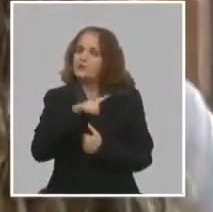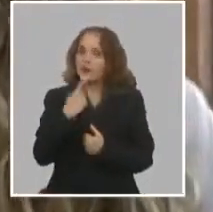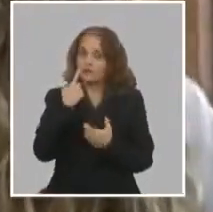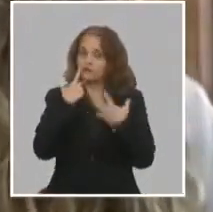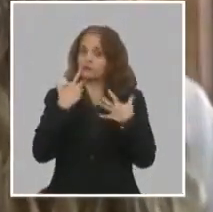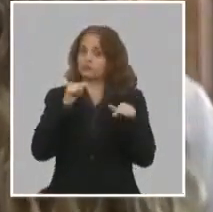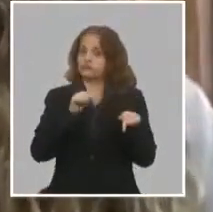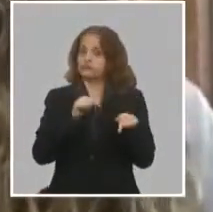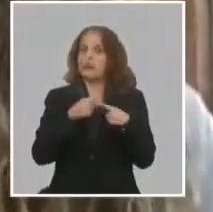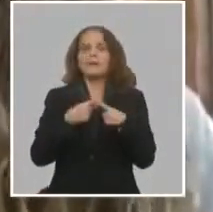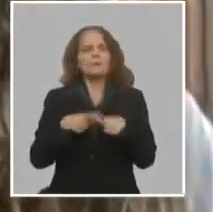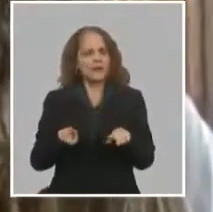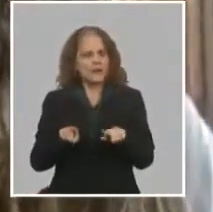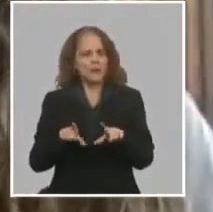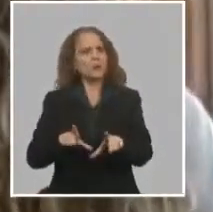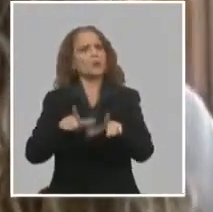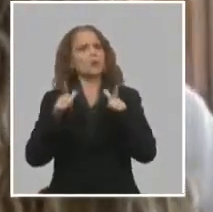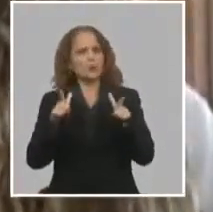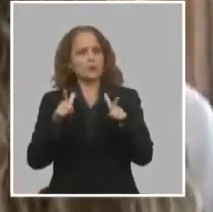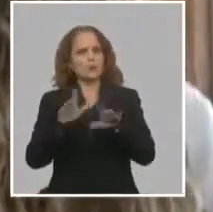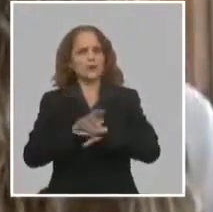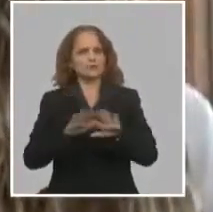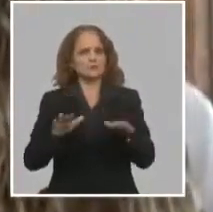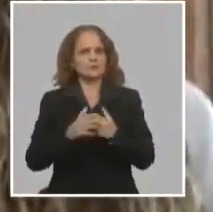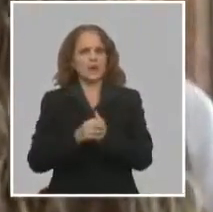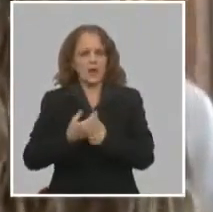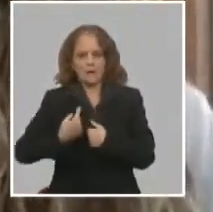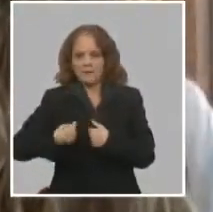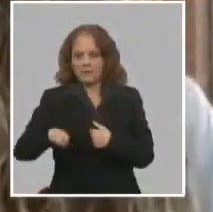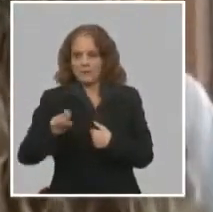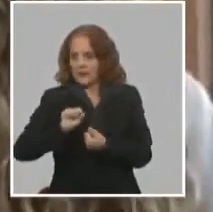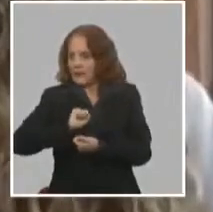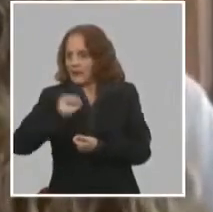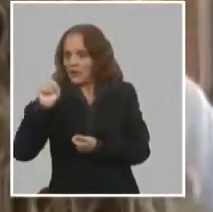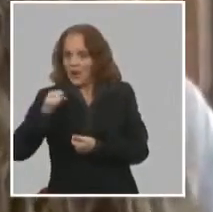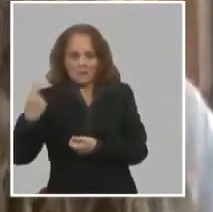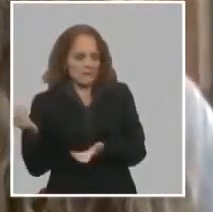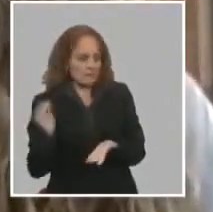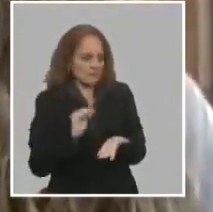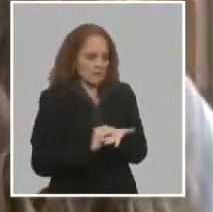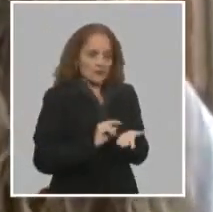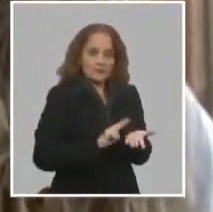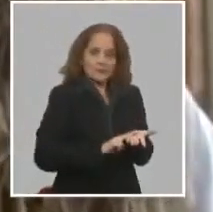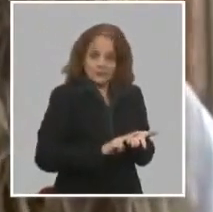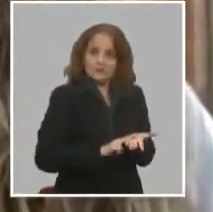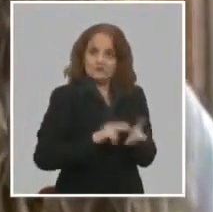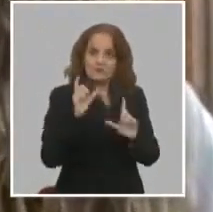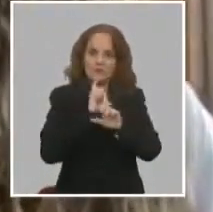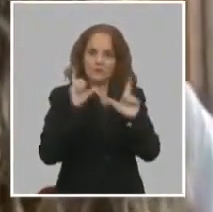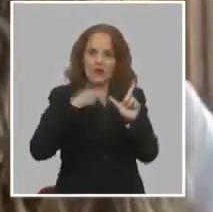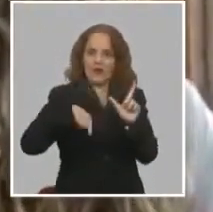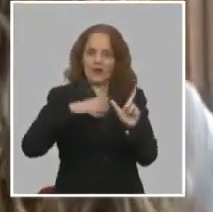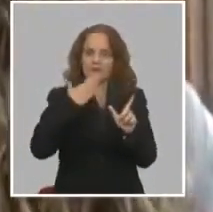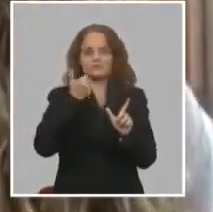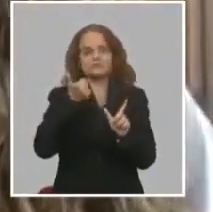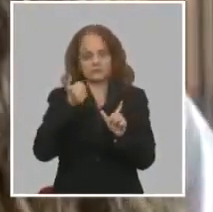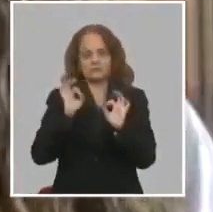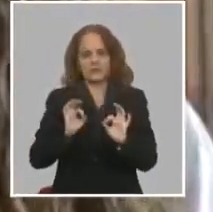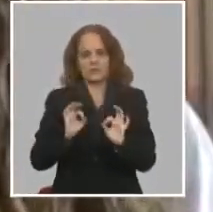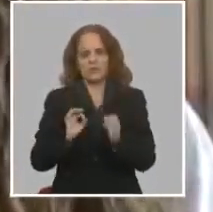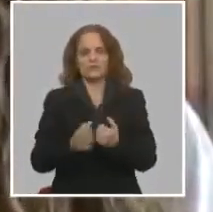los más grandes que hemos cumplido, cuando solamente en horas de poder ser médico, pues bueno, salíamos a apoyar y colaborar con el pueblo de